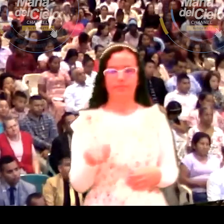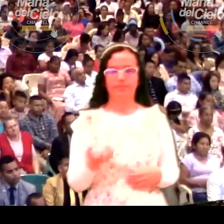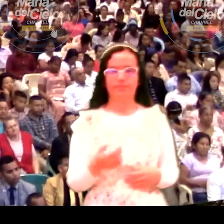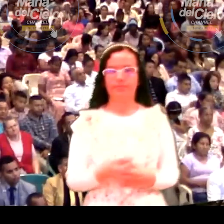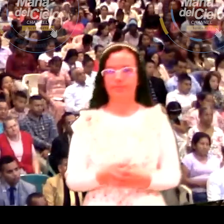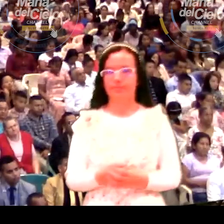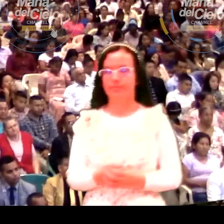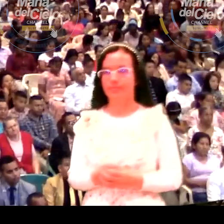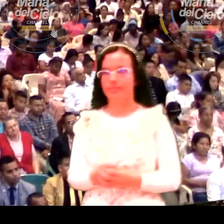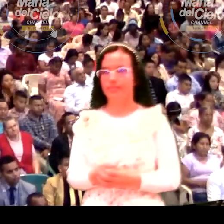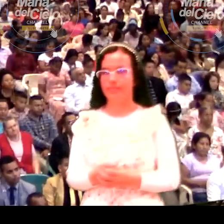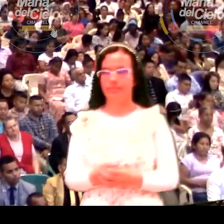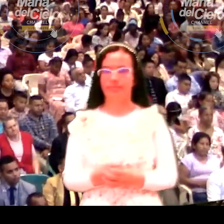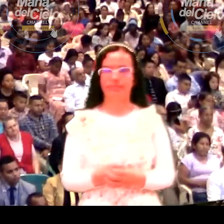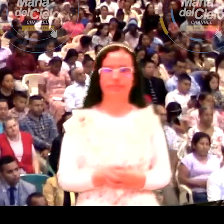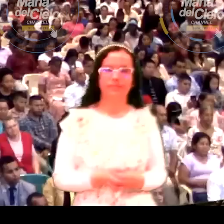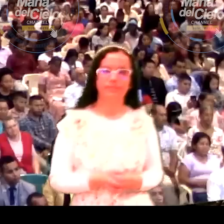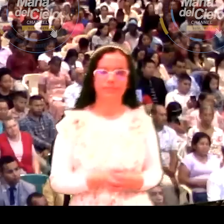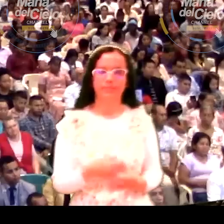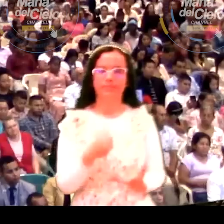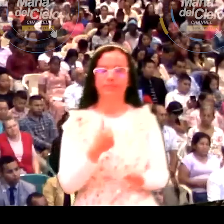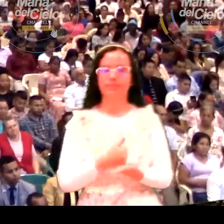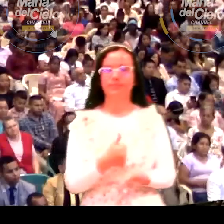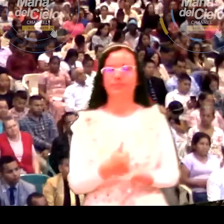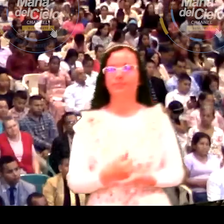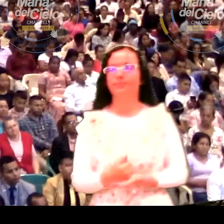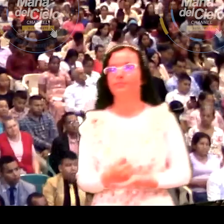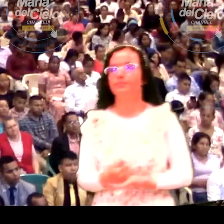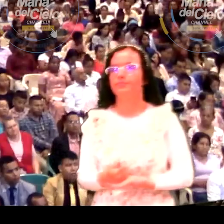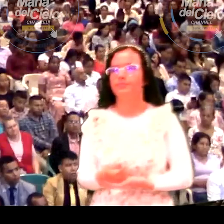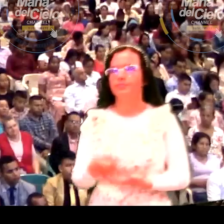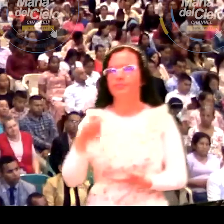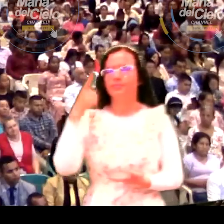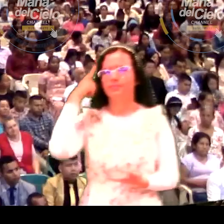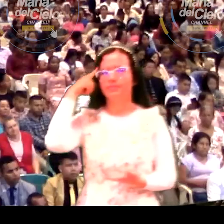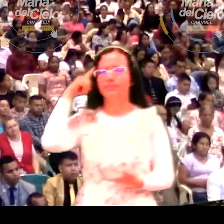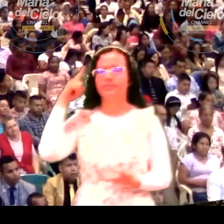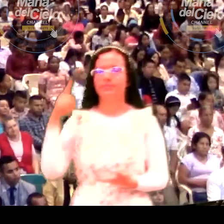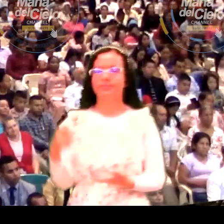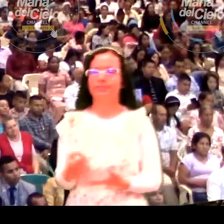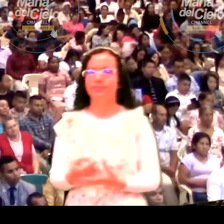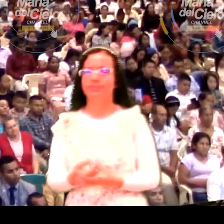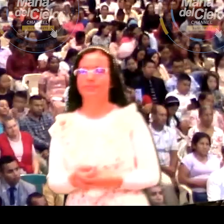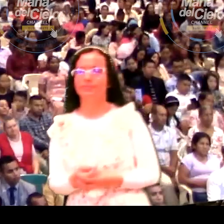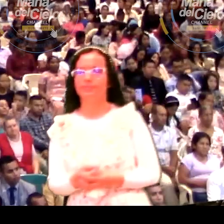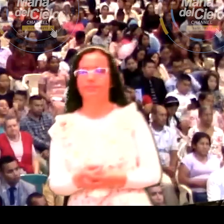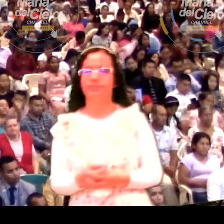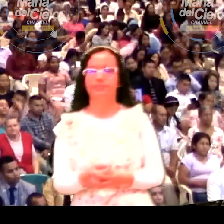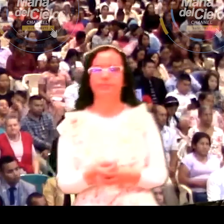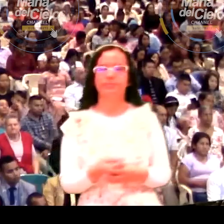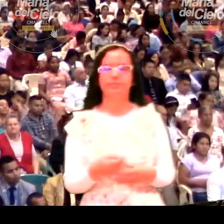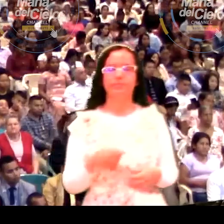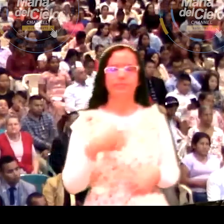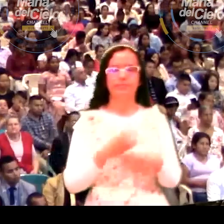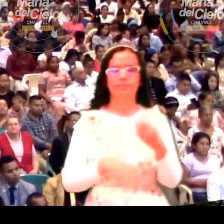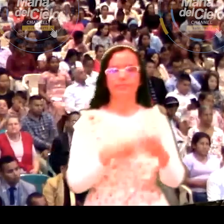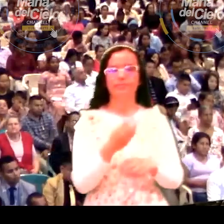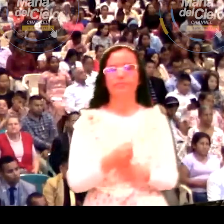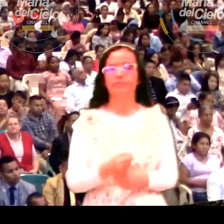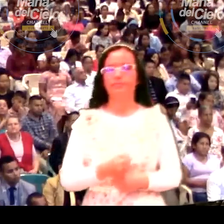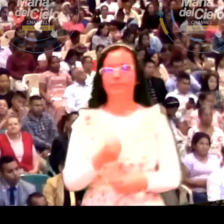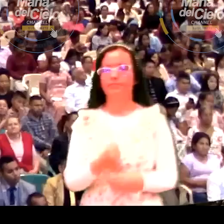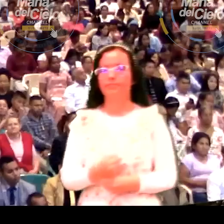funciona. Imagínense una señora que ya cerró edad, que ya es una utopía